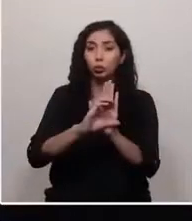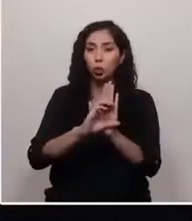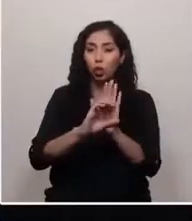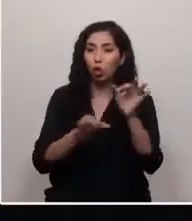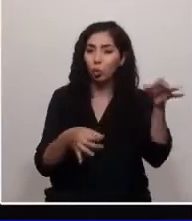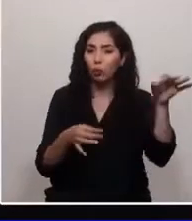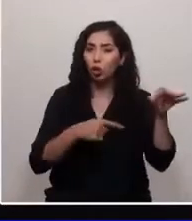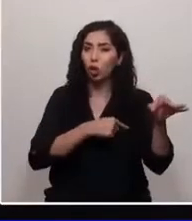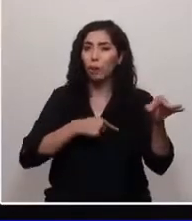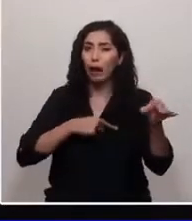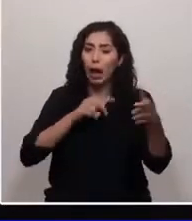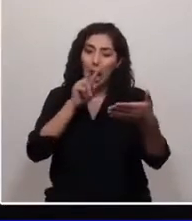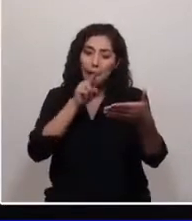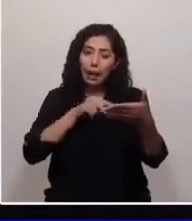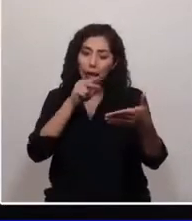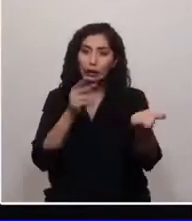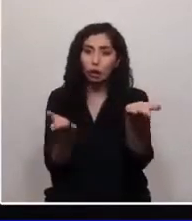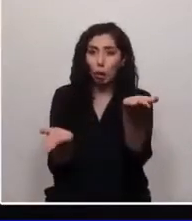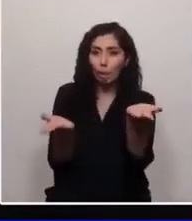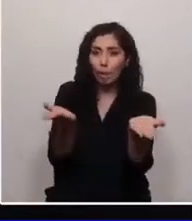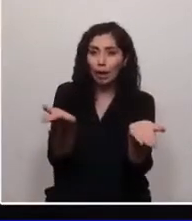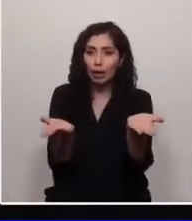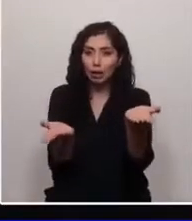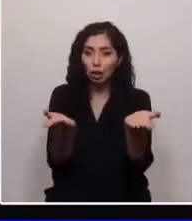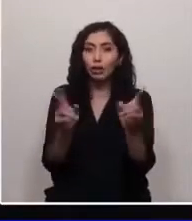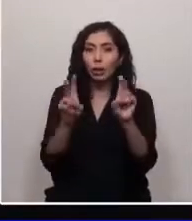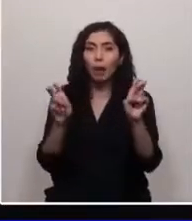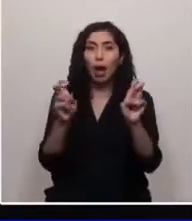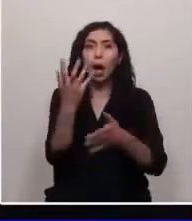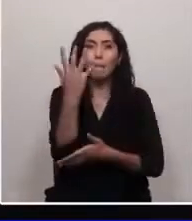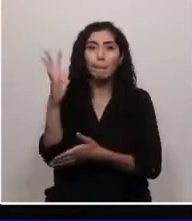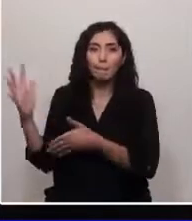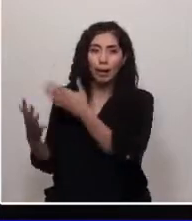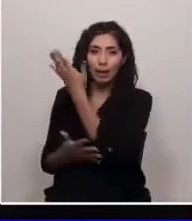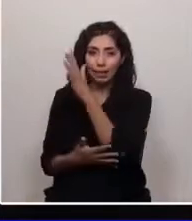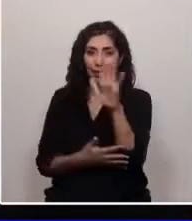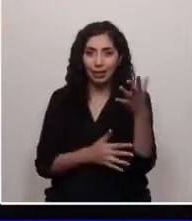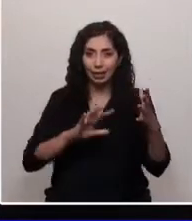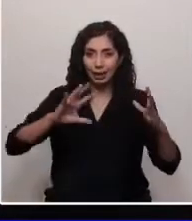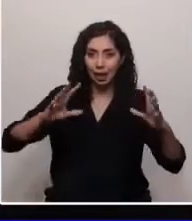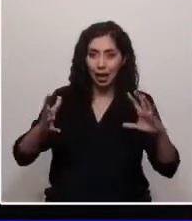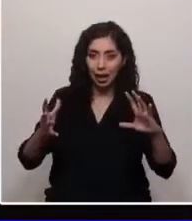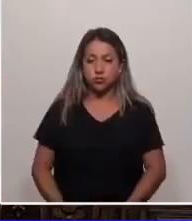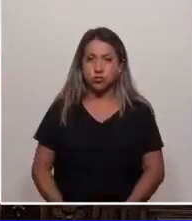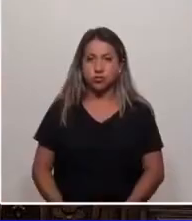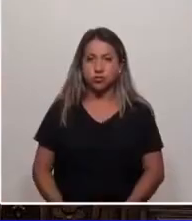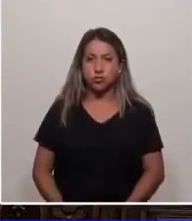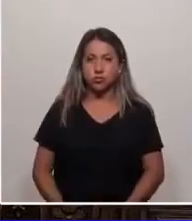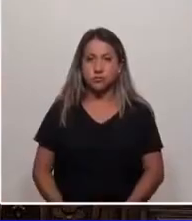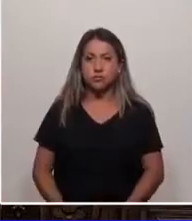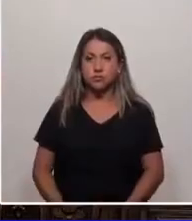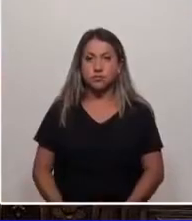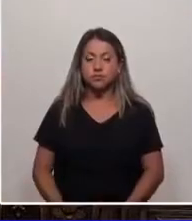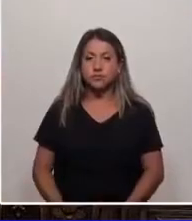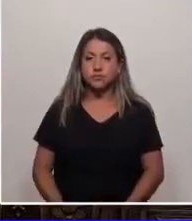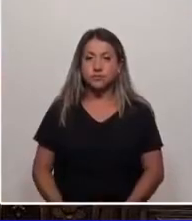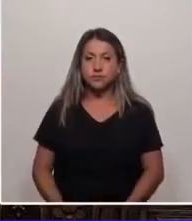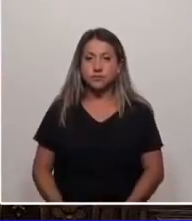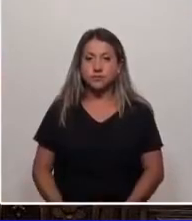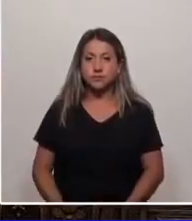El Pleno de la Convención Constitucional, en su sesión número 55, llevó a cabo su primera jornada de debate y votación de